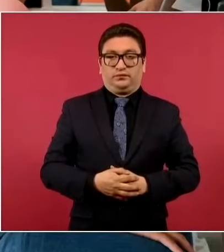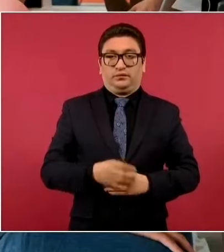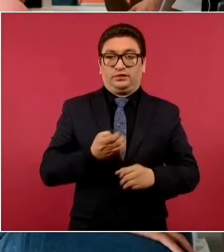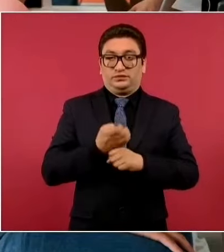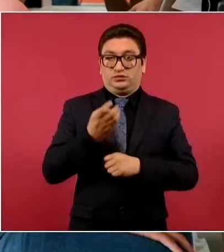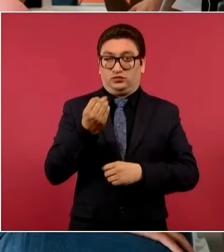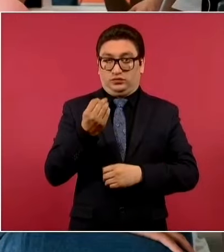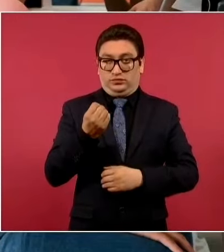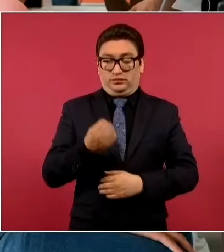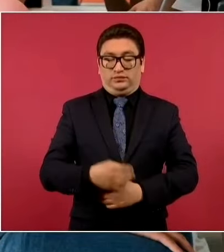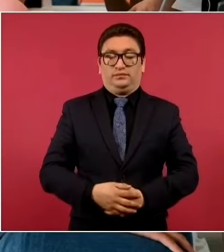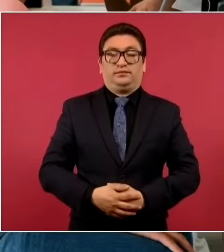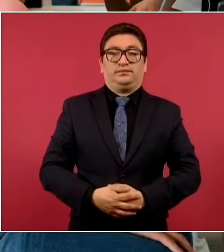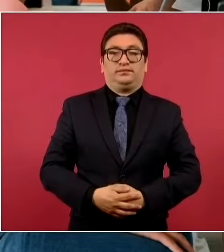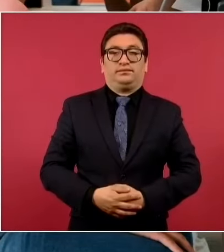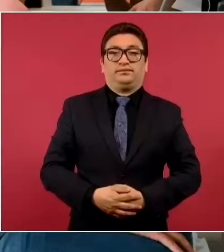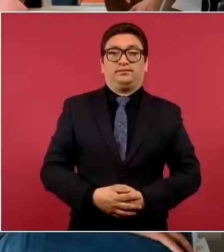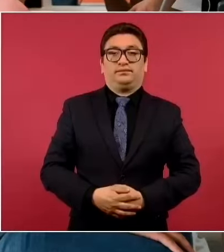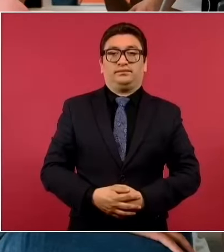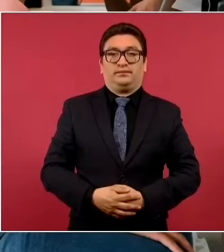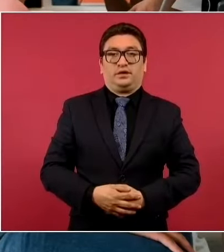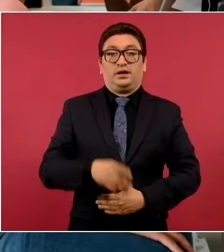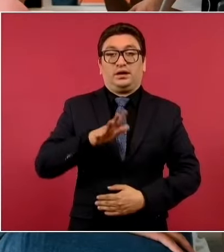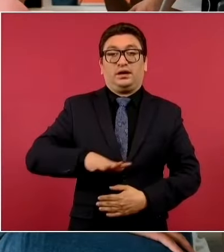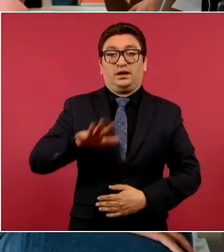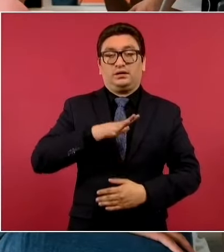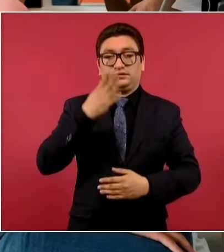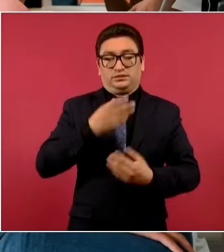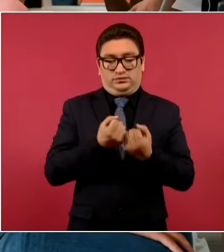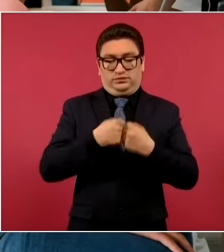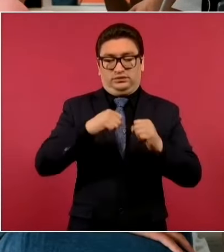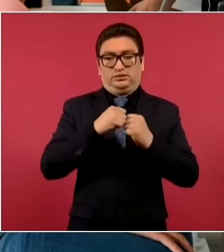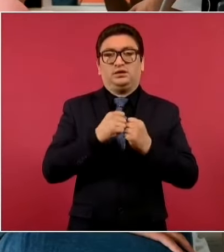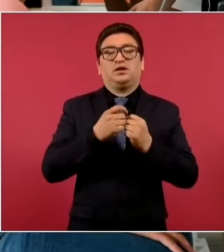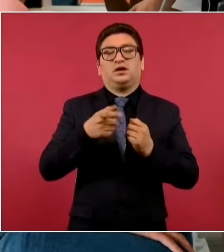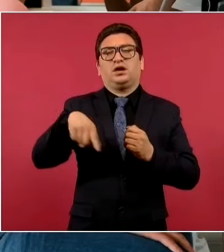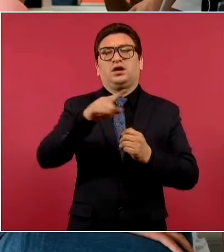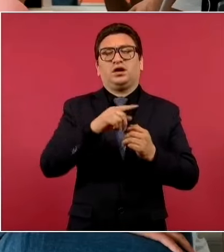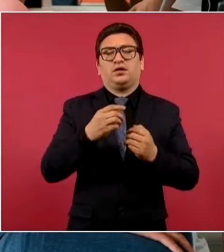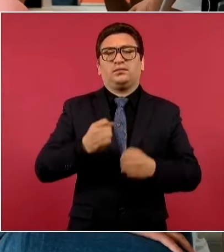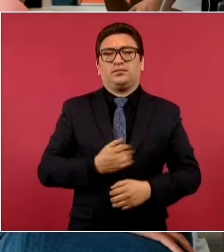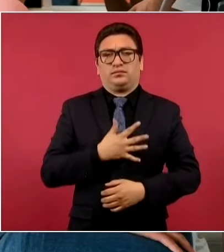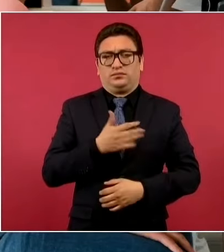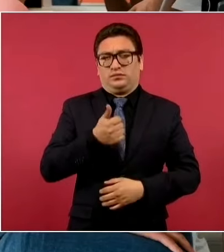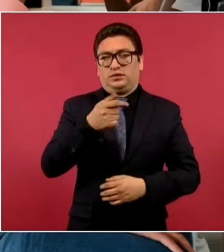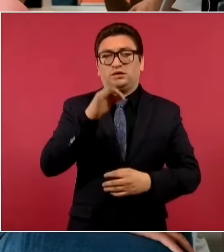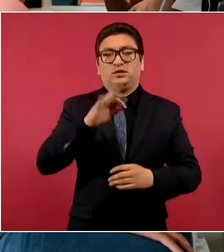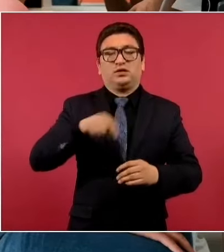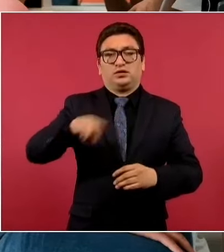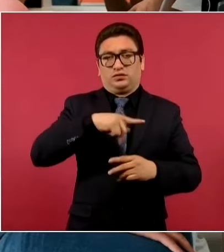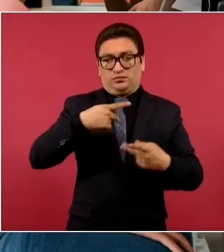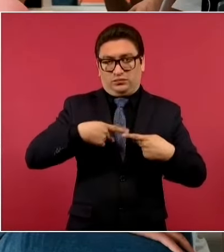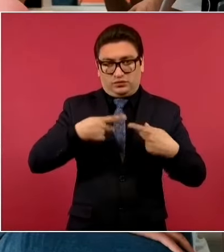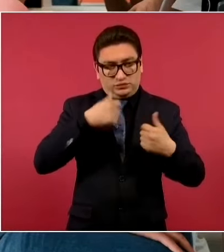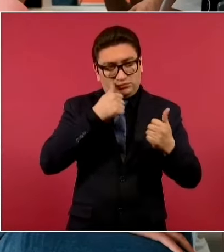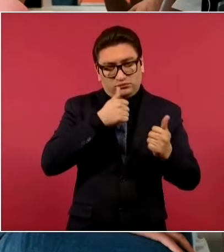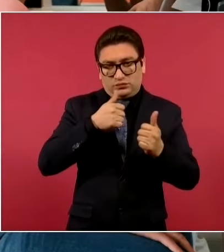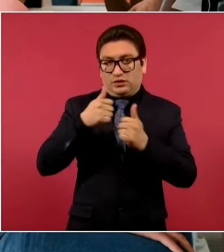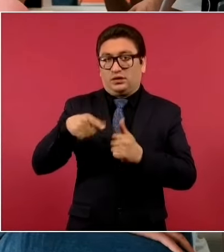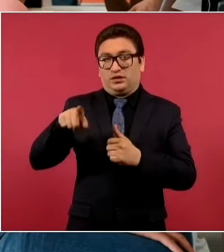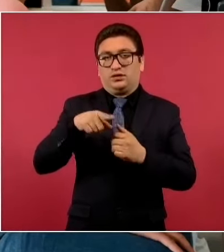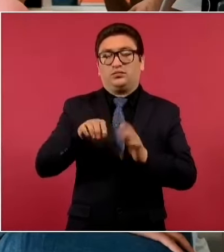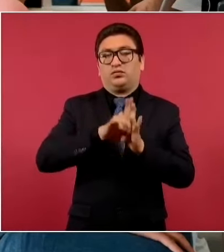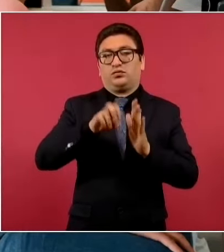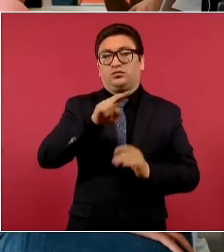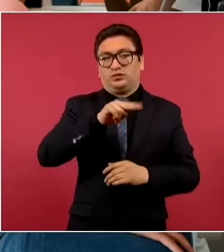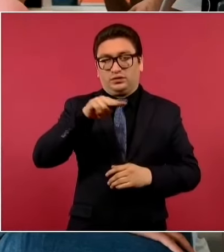en donde el IMSS Bienestar ya es la única institución pública que atiende a la población sin seguridad social: